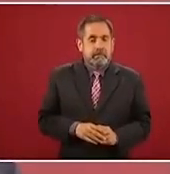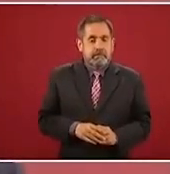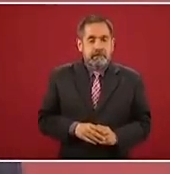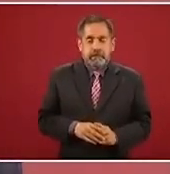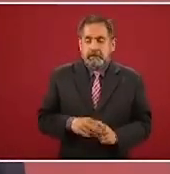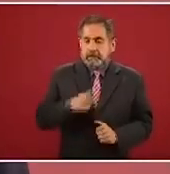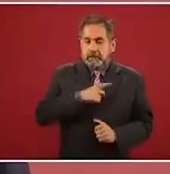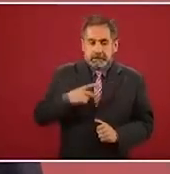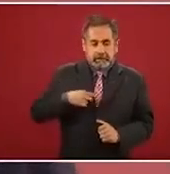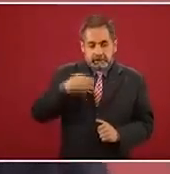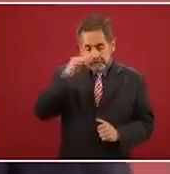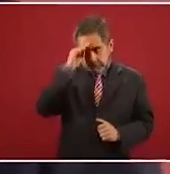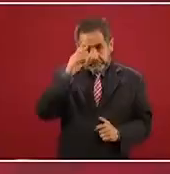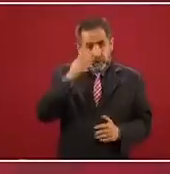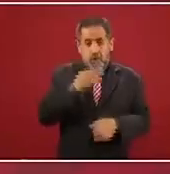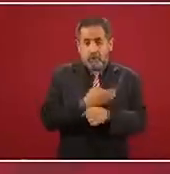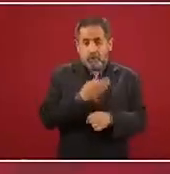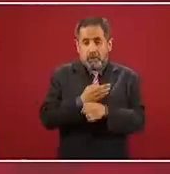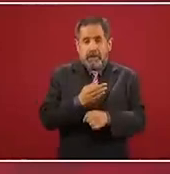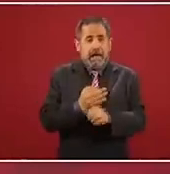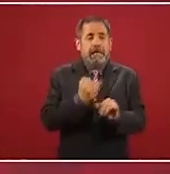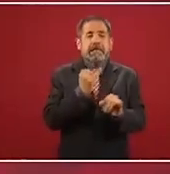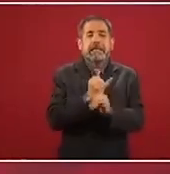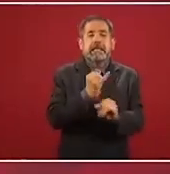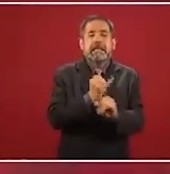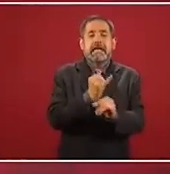tenemos internet solo